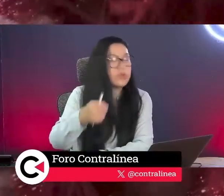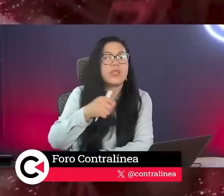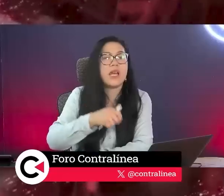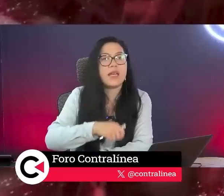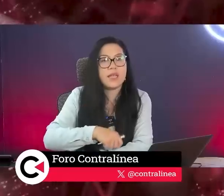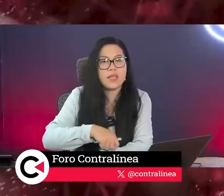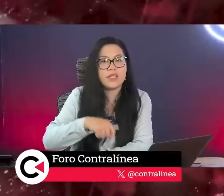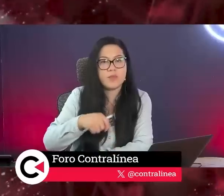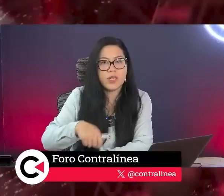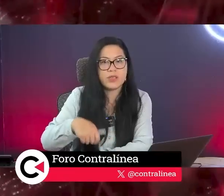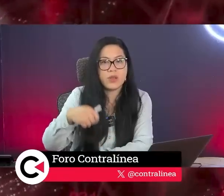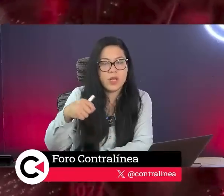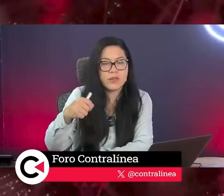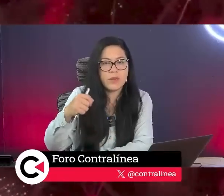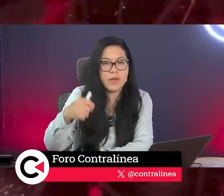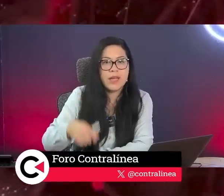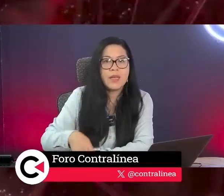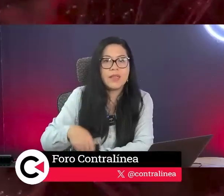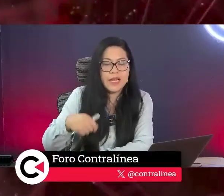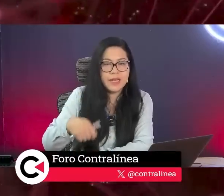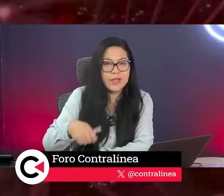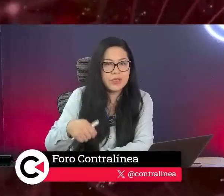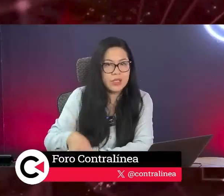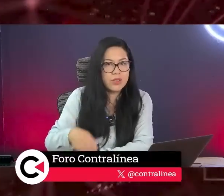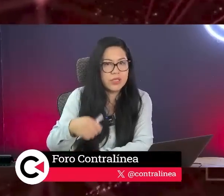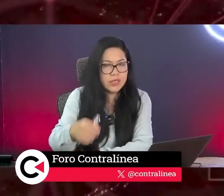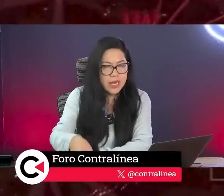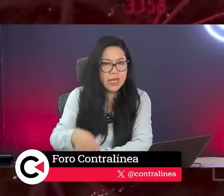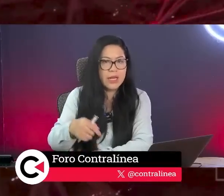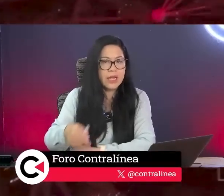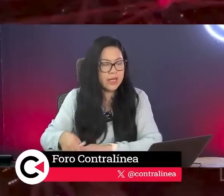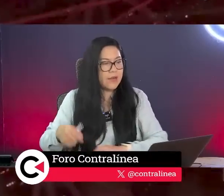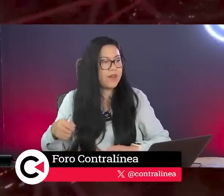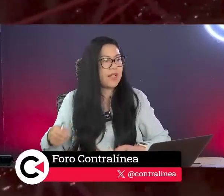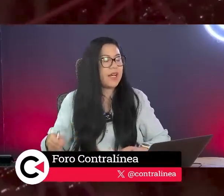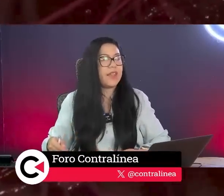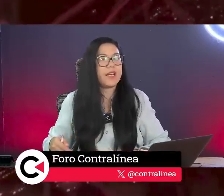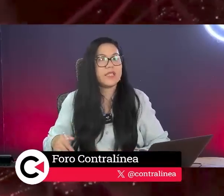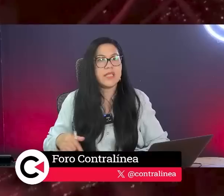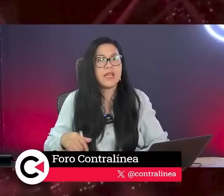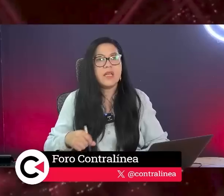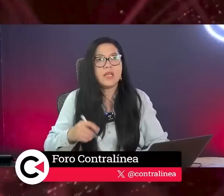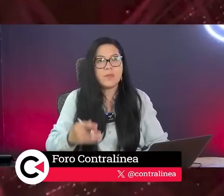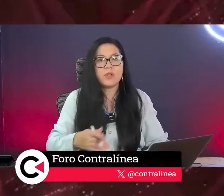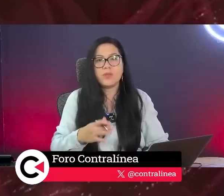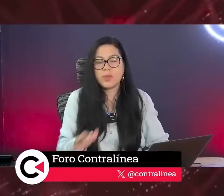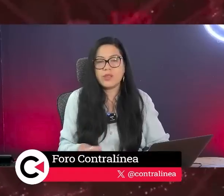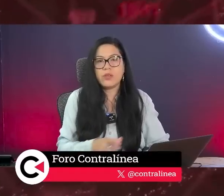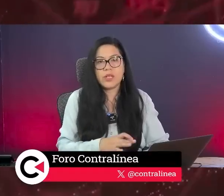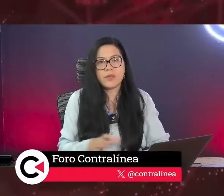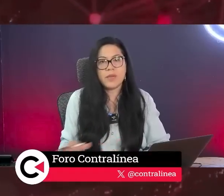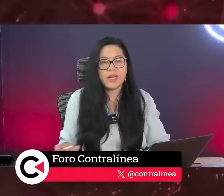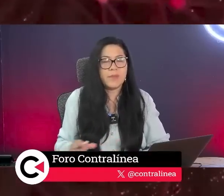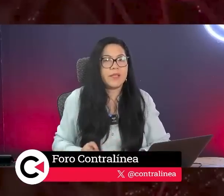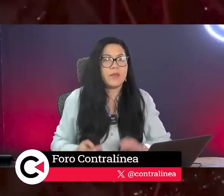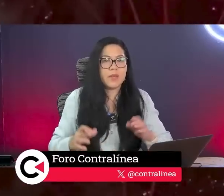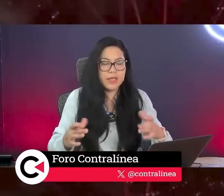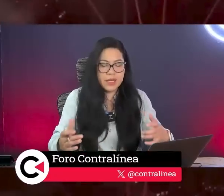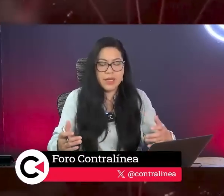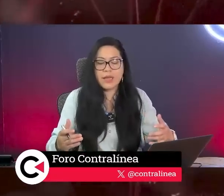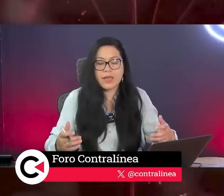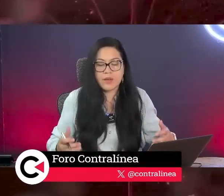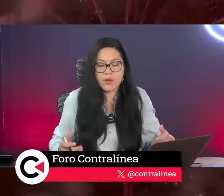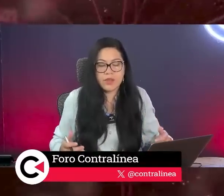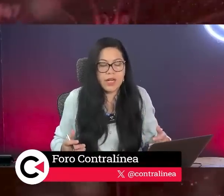con Rusia y después todo el tema del genocidio de Israel en la Franja de Gaza, y por supuesto todo el tema de la